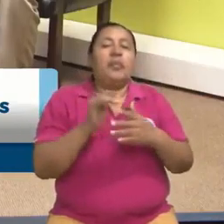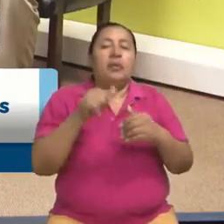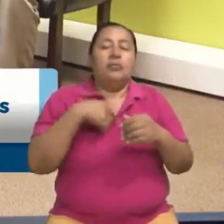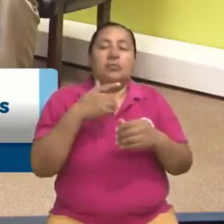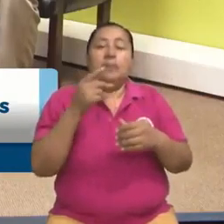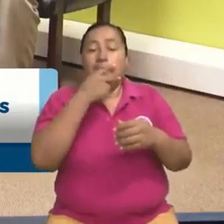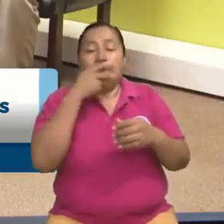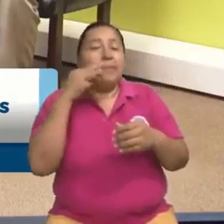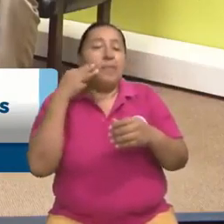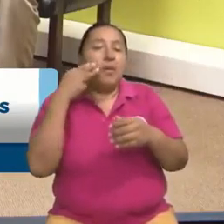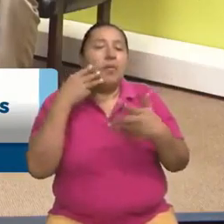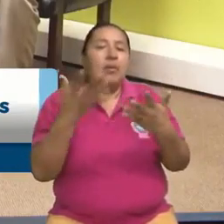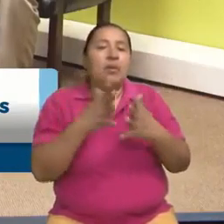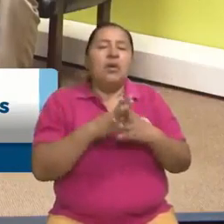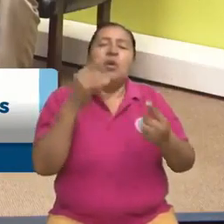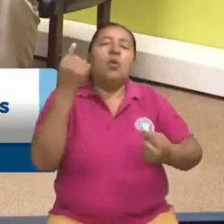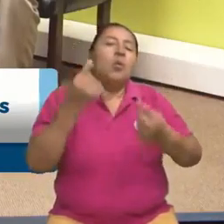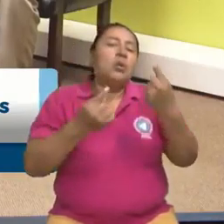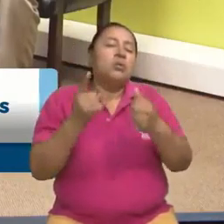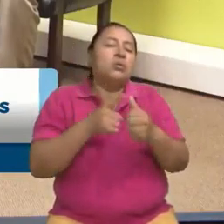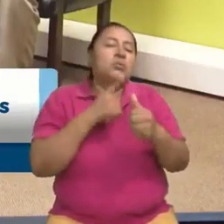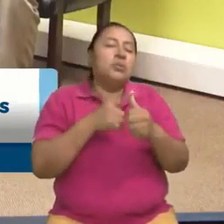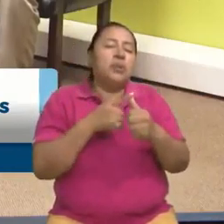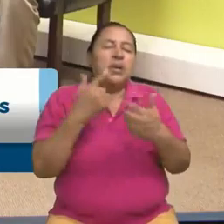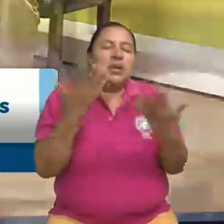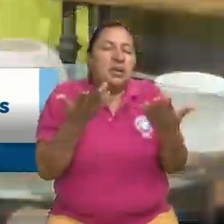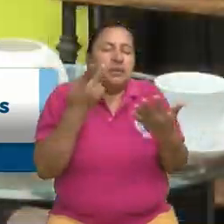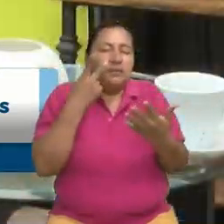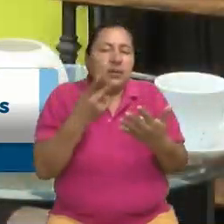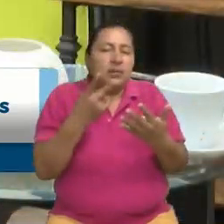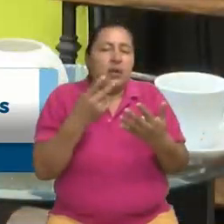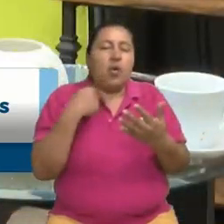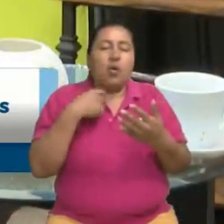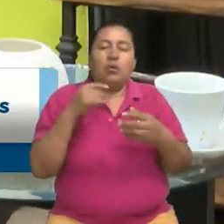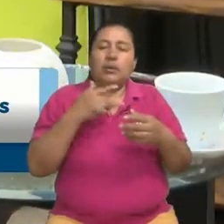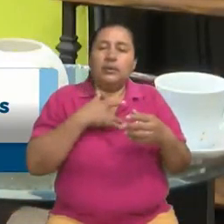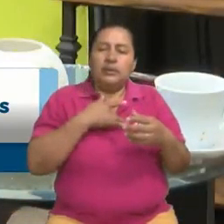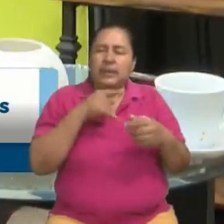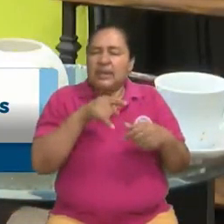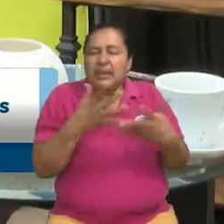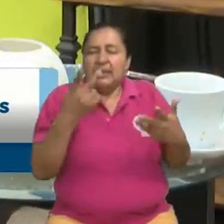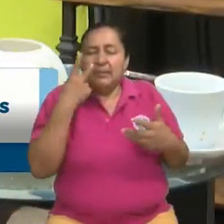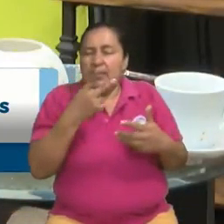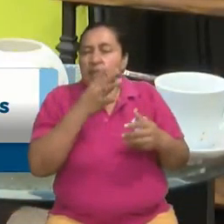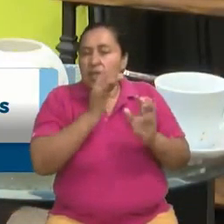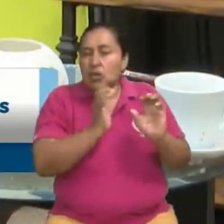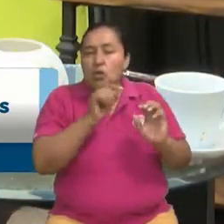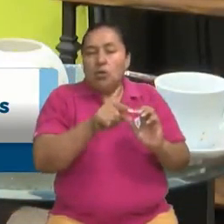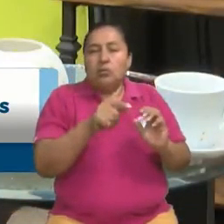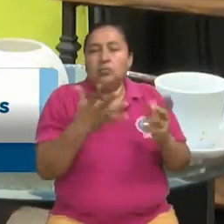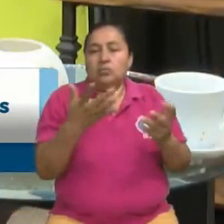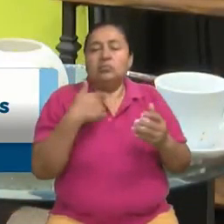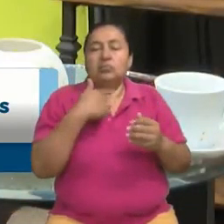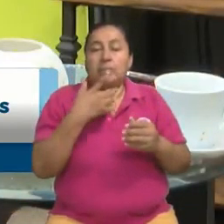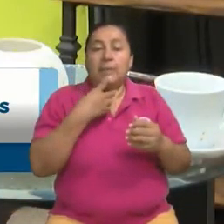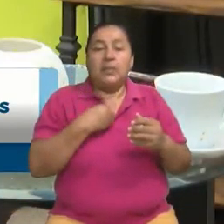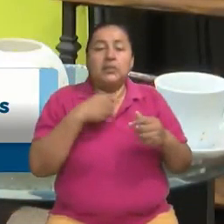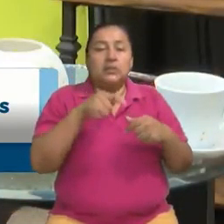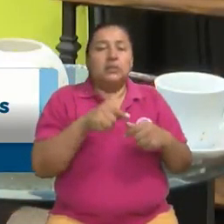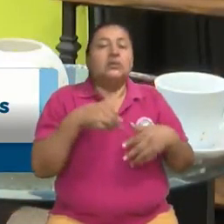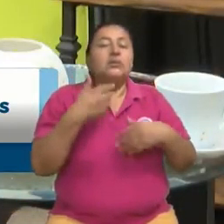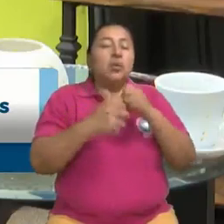con su padre y su madre. ¿Cuáles son las principales señales o síntomas que el niño presenta y que nos indican que estamos